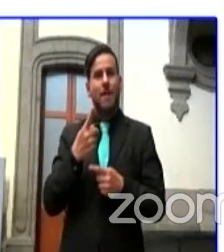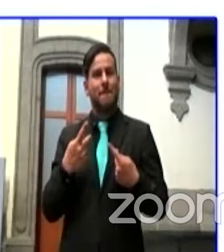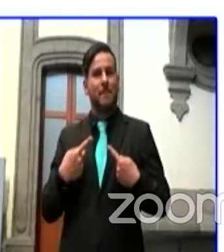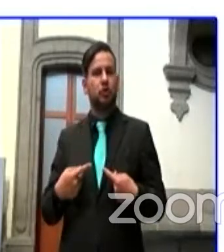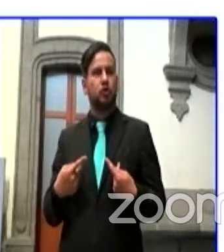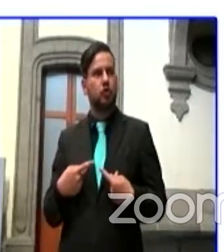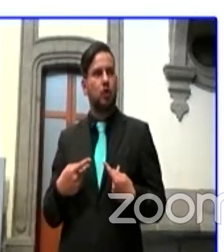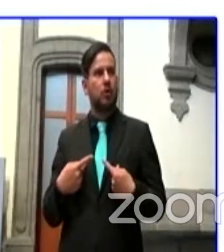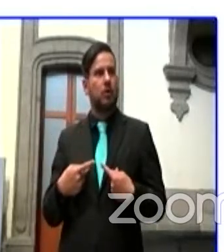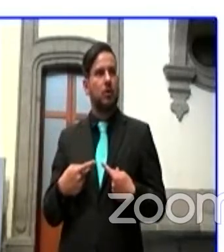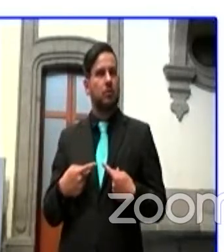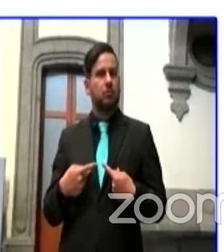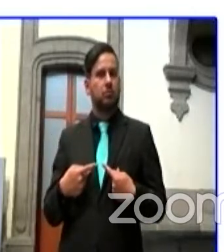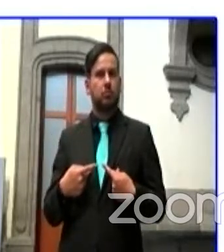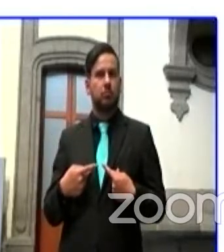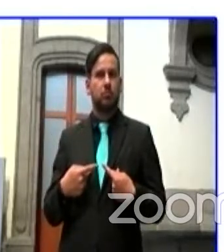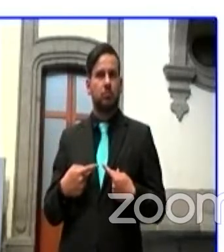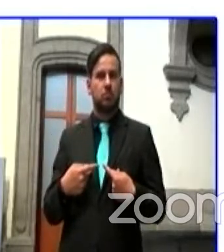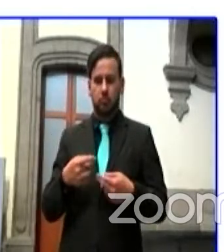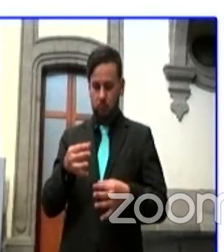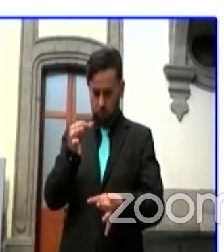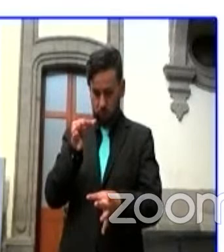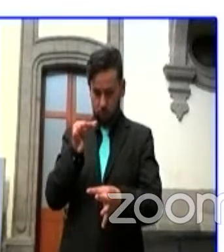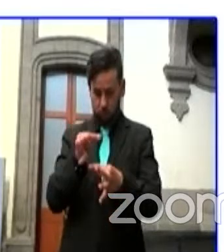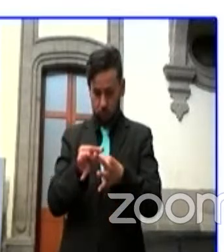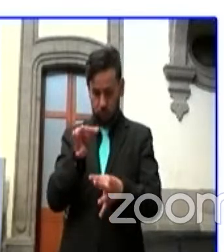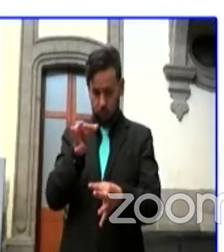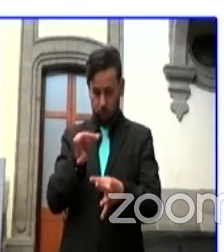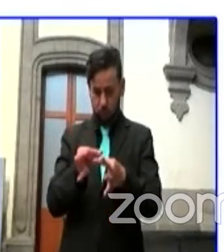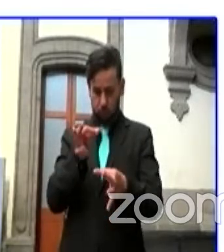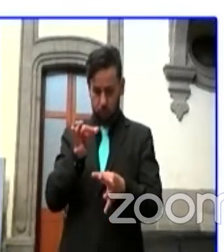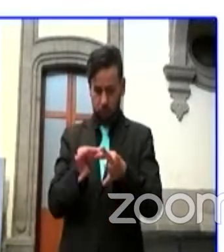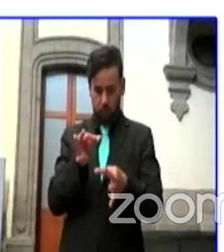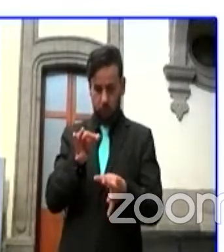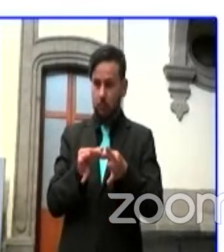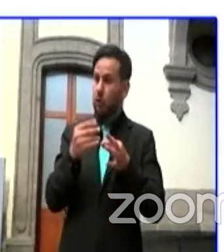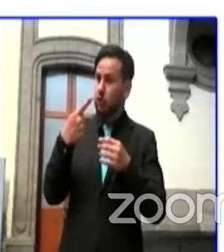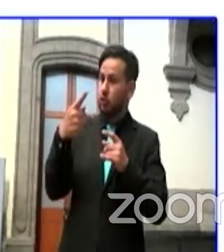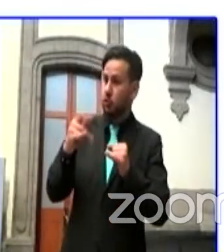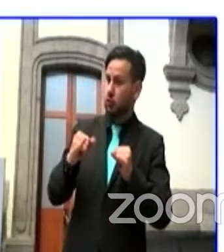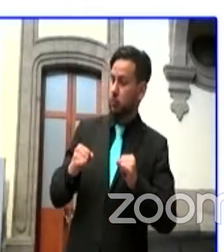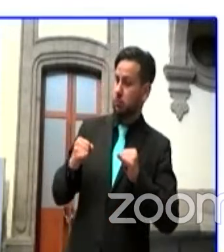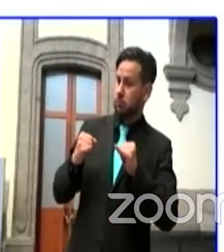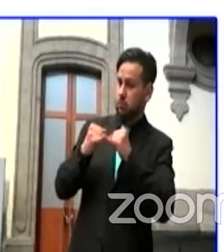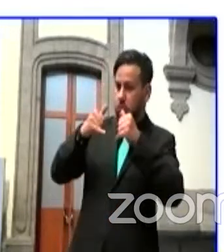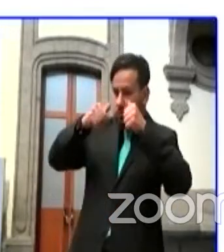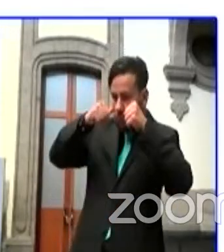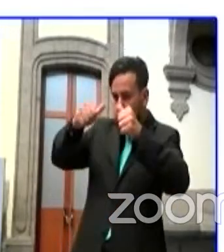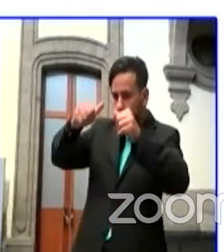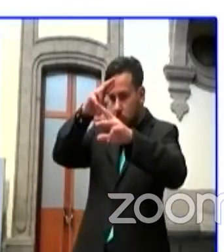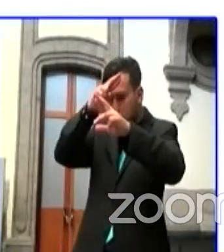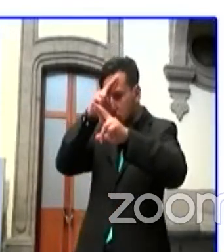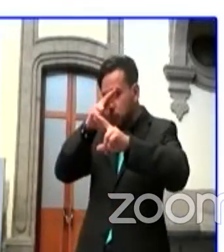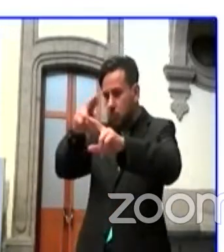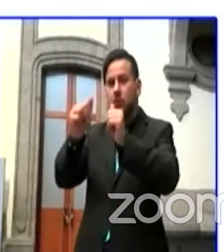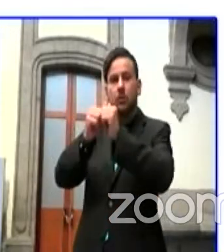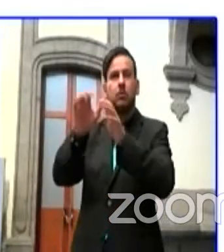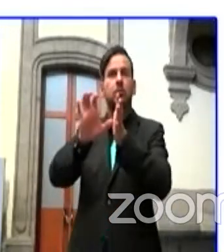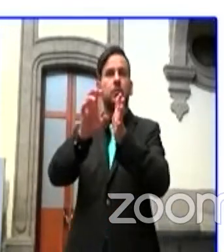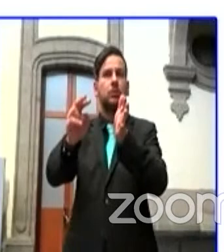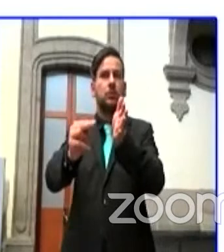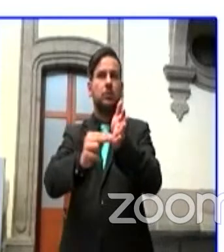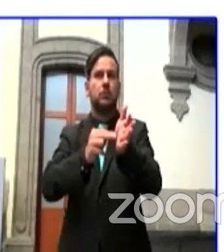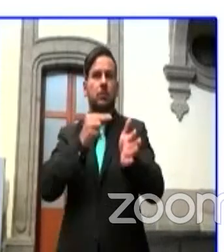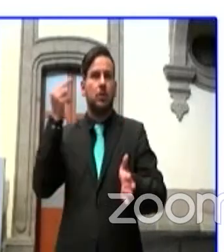que sigue muy puntualmente cómo su institución está respetando la Convención sobre los Derechos de